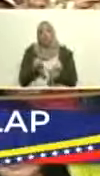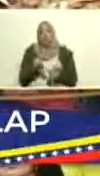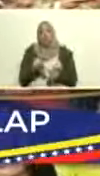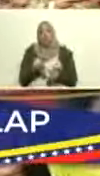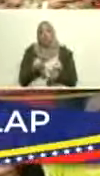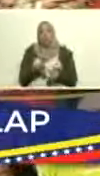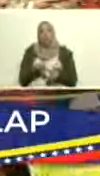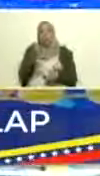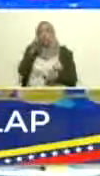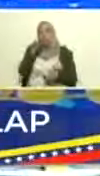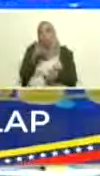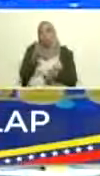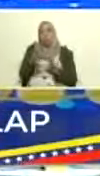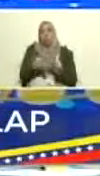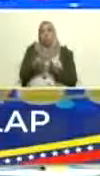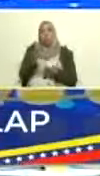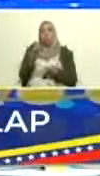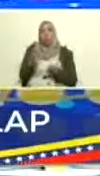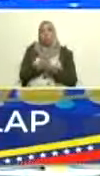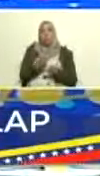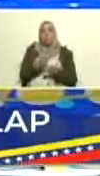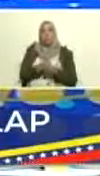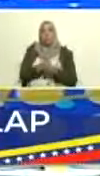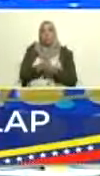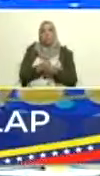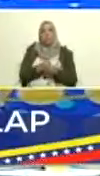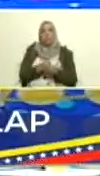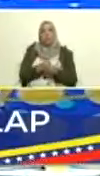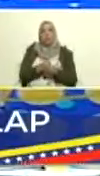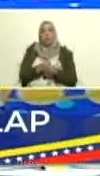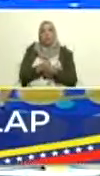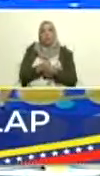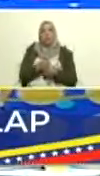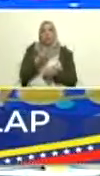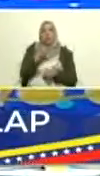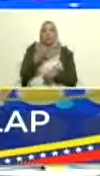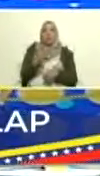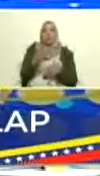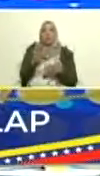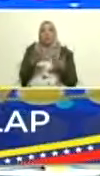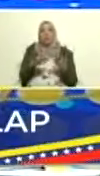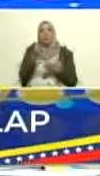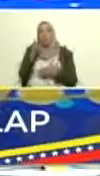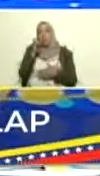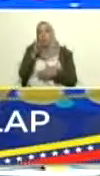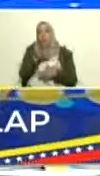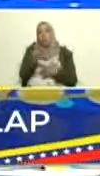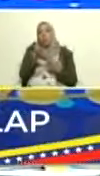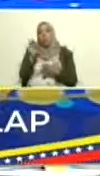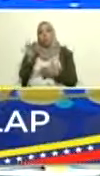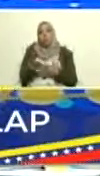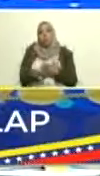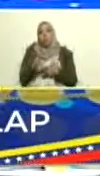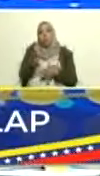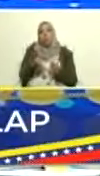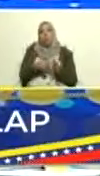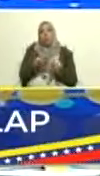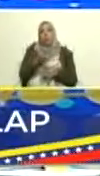Año 2020, dimos un salto en plena pandemia, 71%. Año